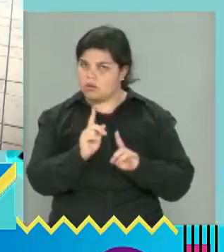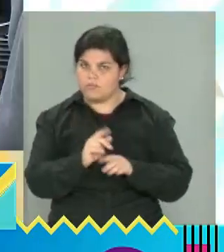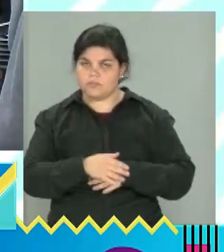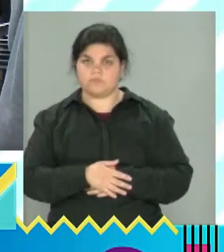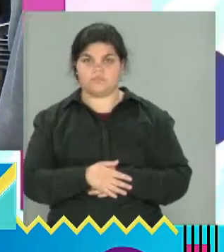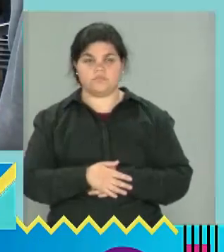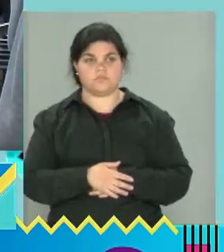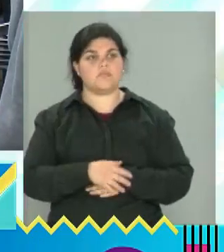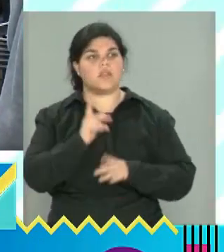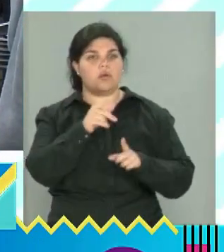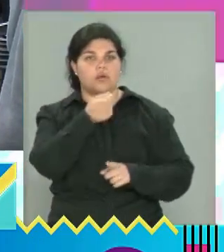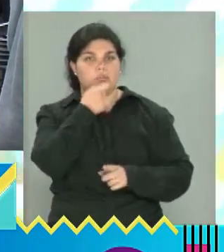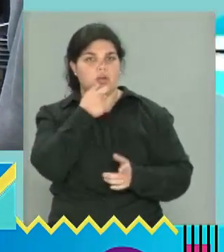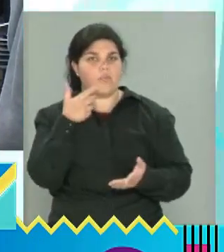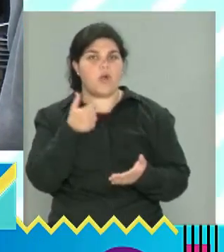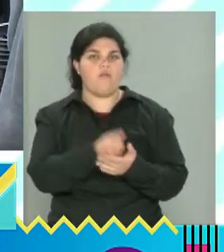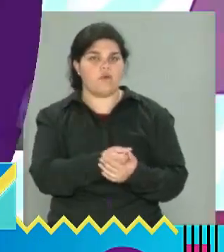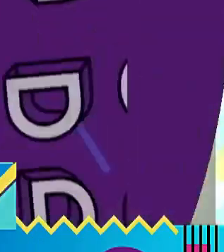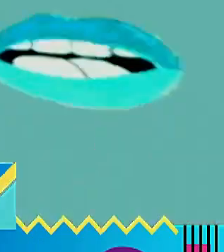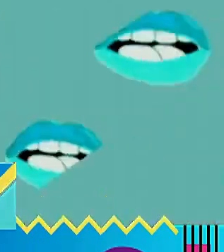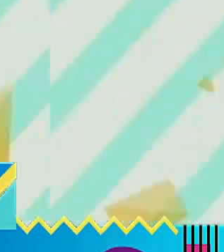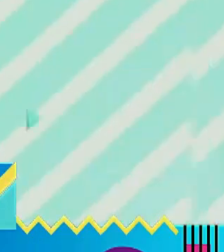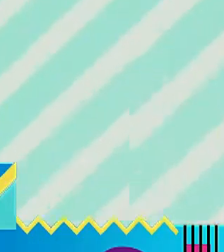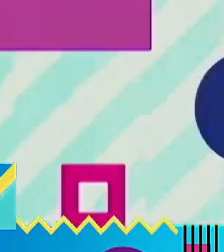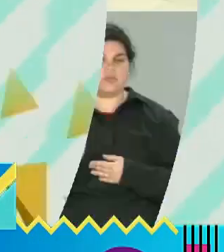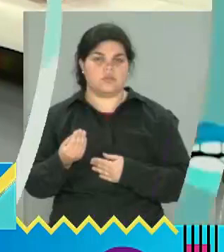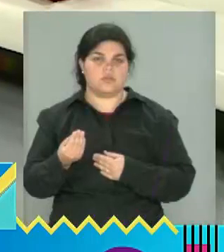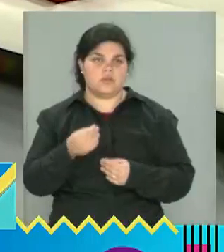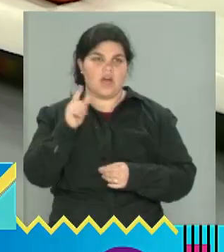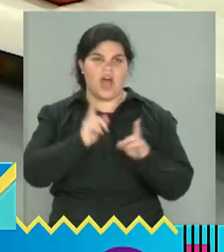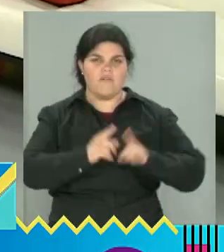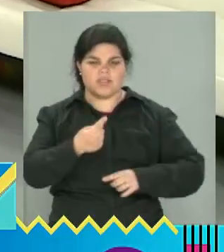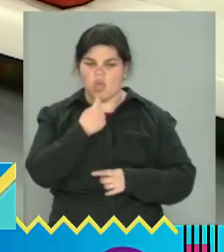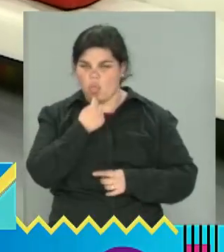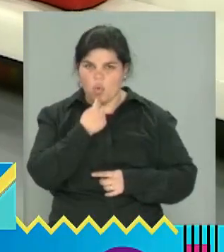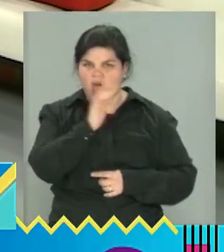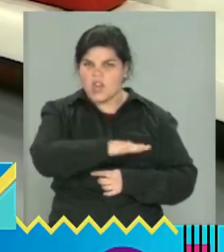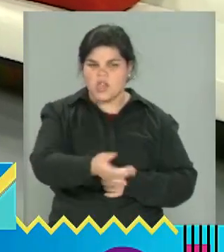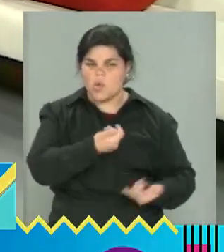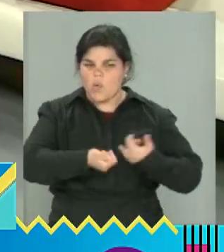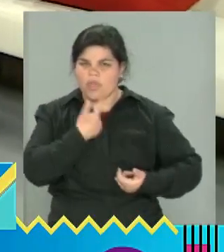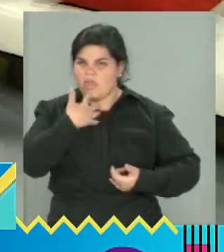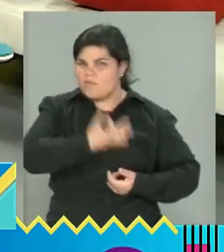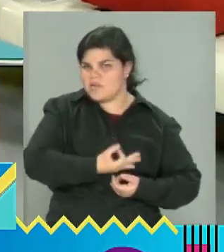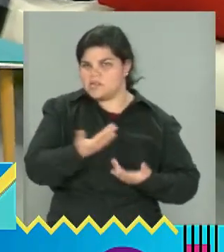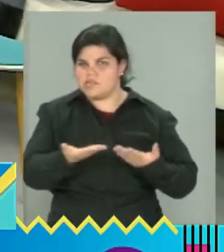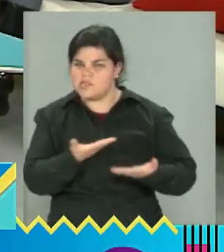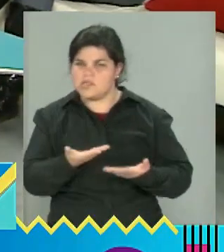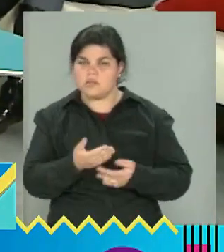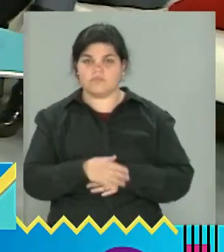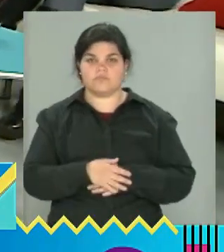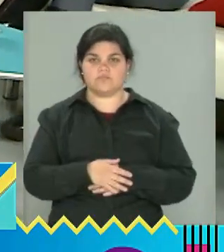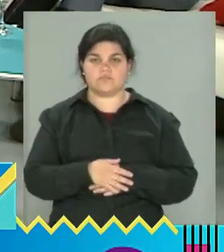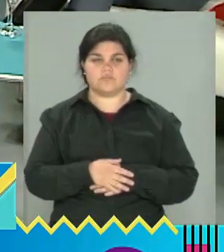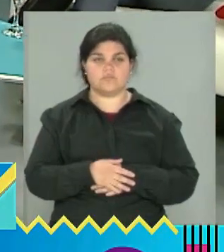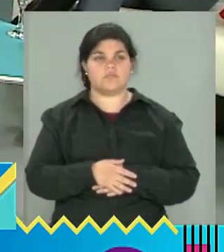casos de abuso sexual muchas veces se pone en tela de juicio lo que esté diciendo el niño. ¿Cómo se trabaja eso? Sí, eso es algo